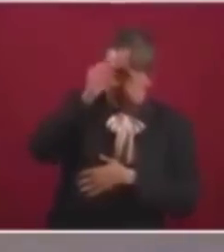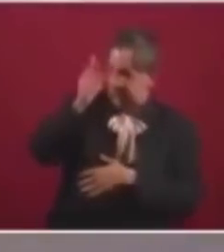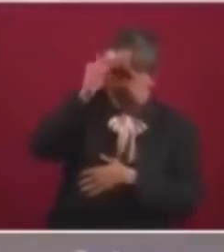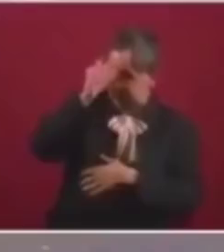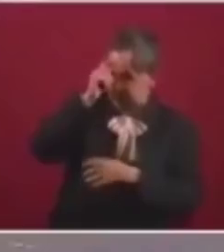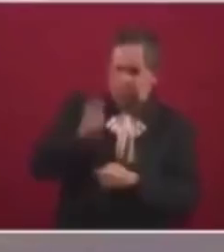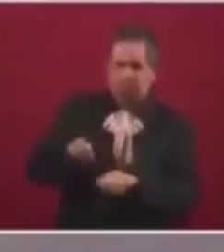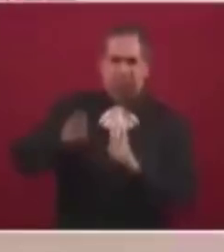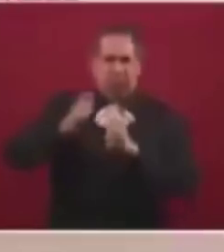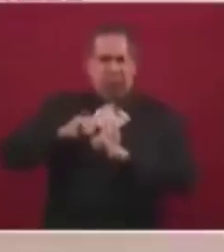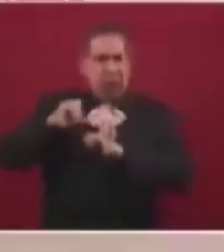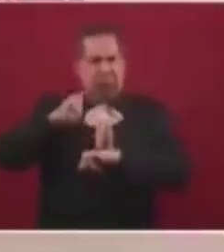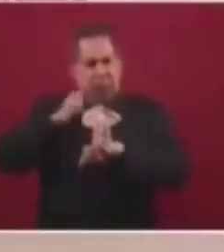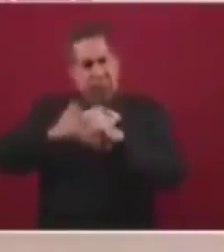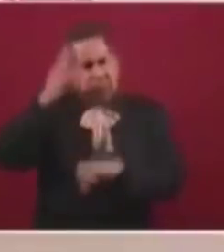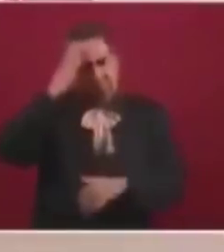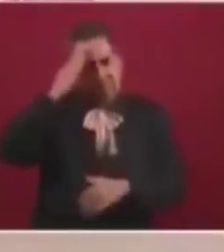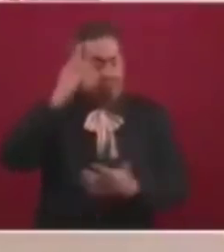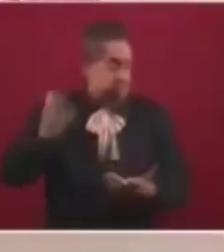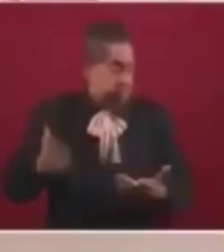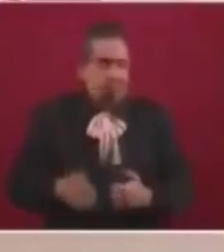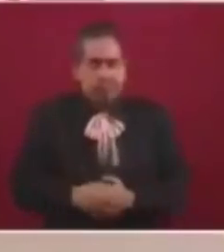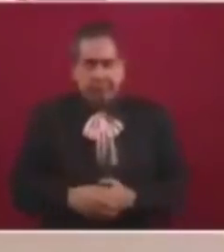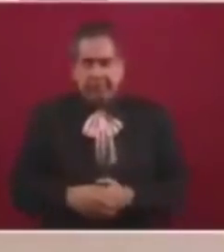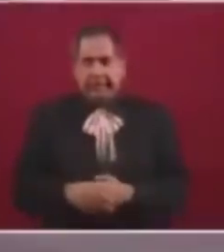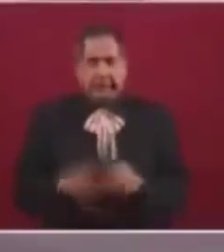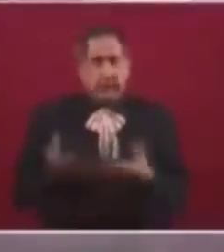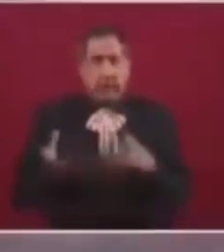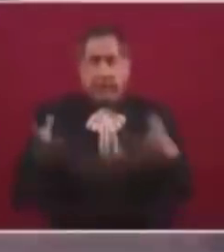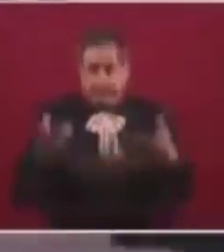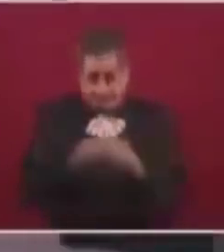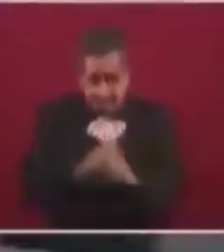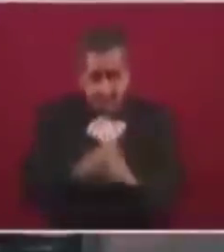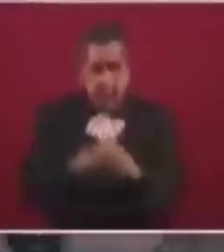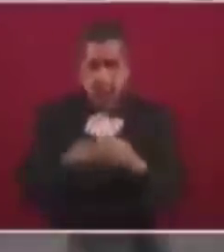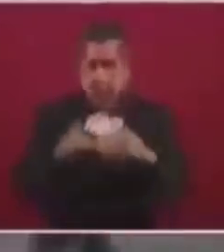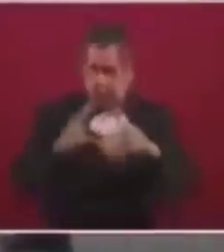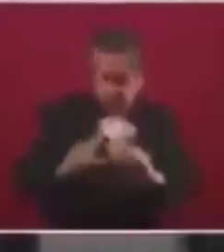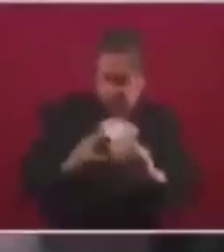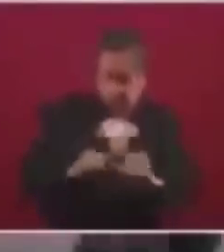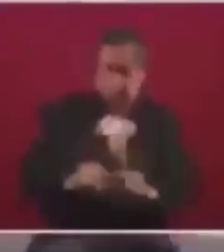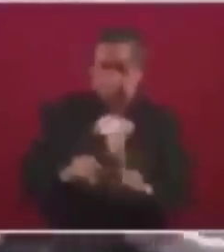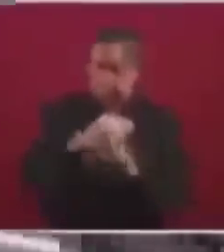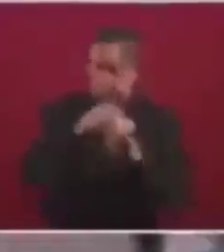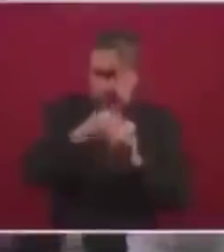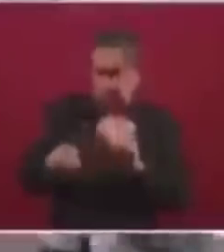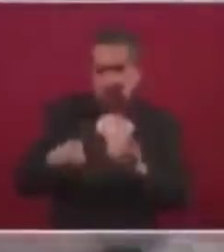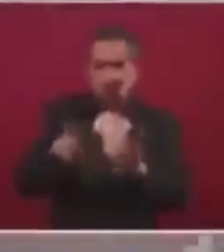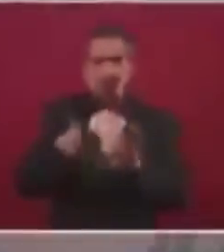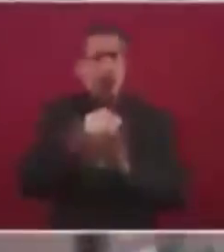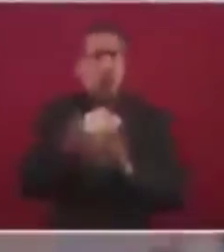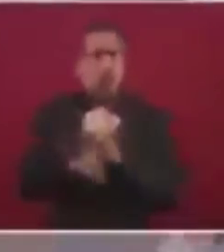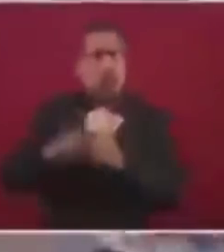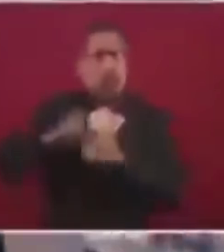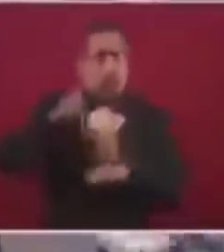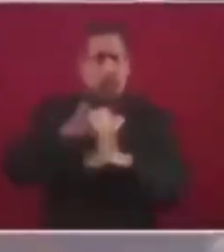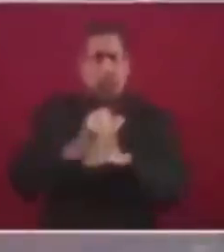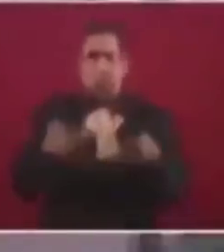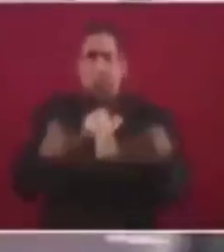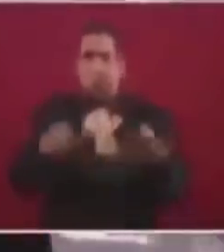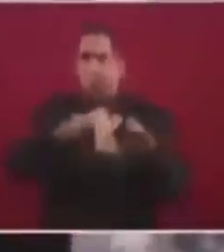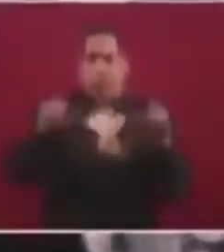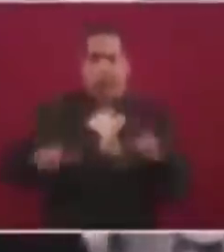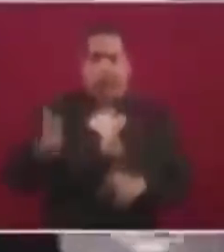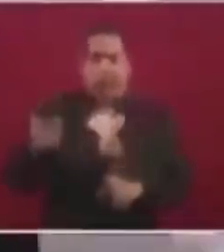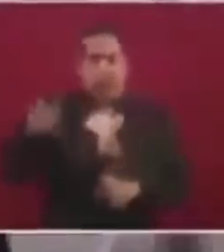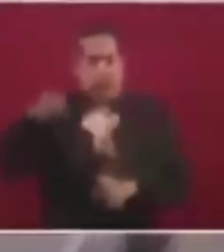sentido, la conformación, la capacitación, la organización y funciones de la Guardia Nacional. Yo quiero ver los de